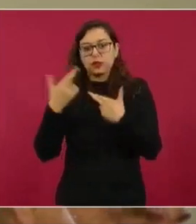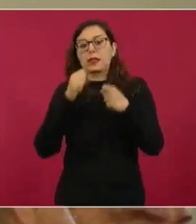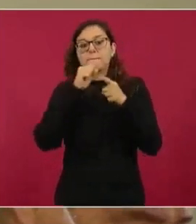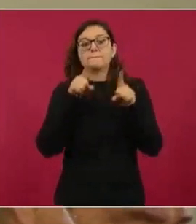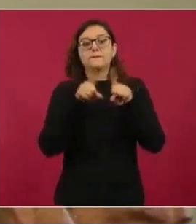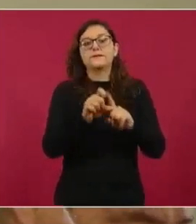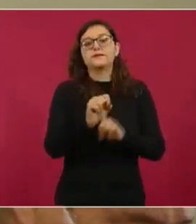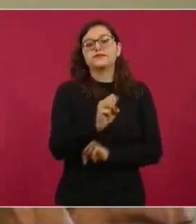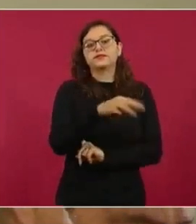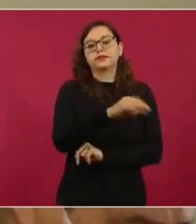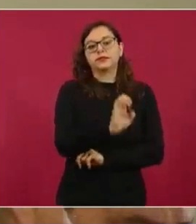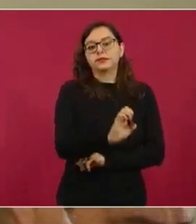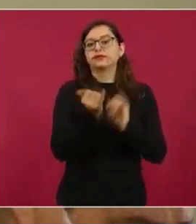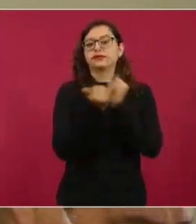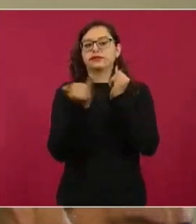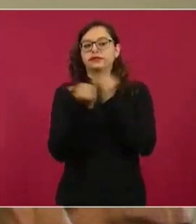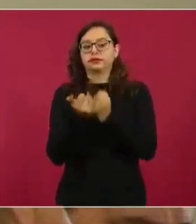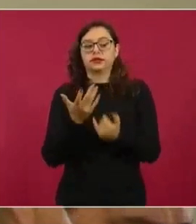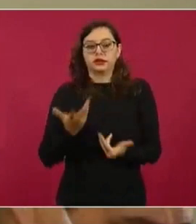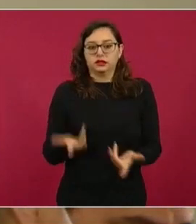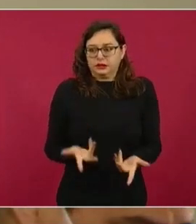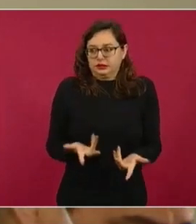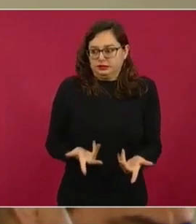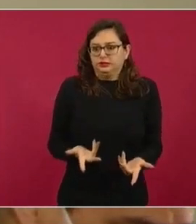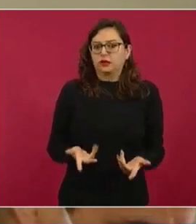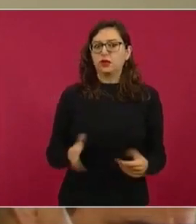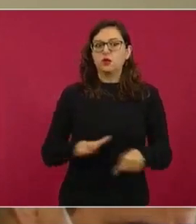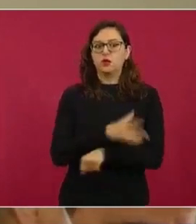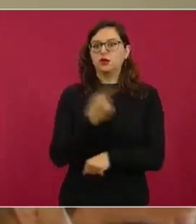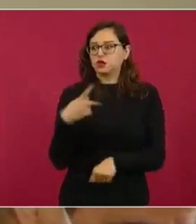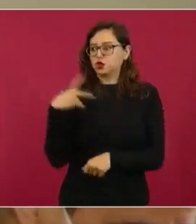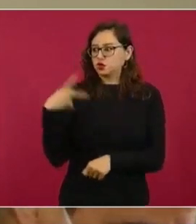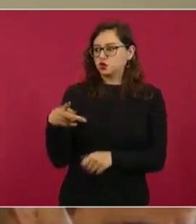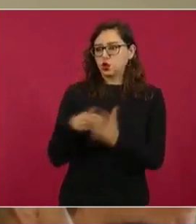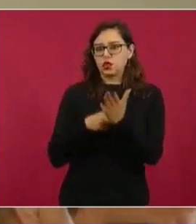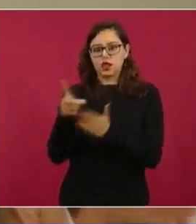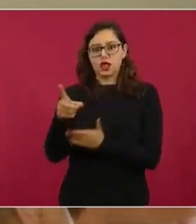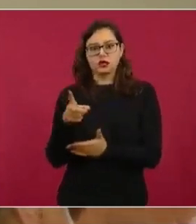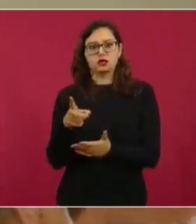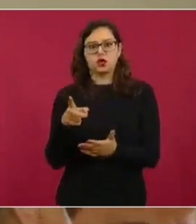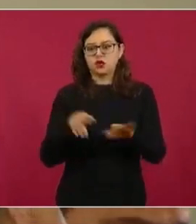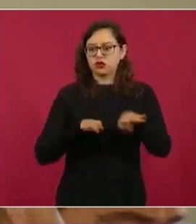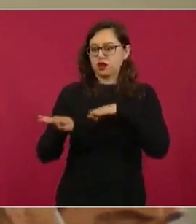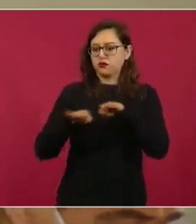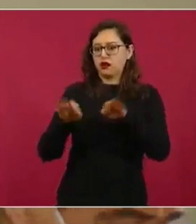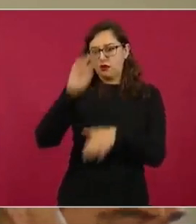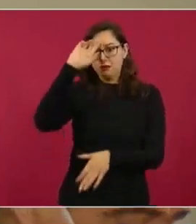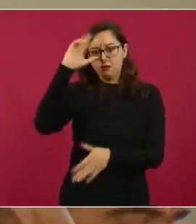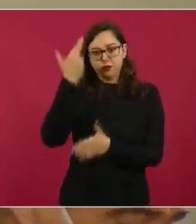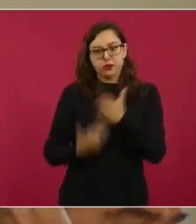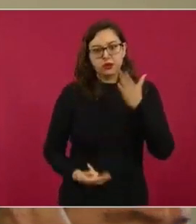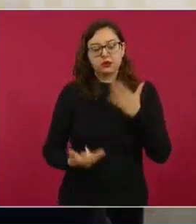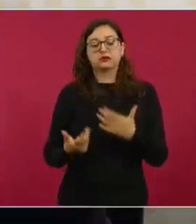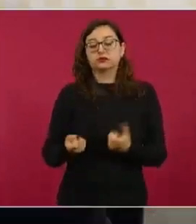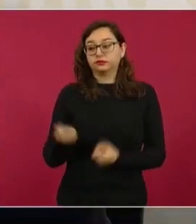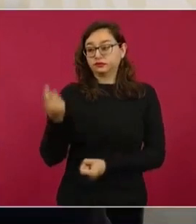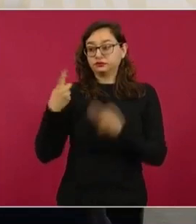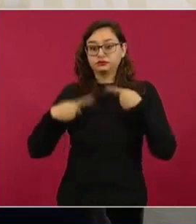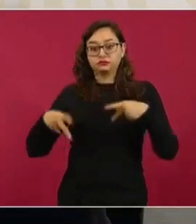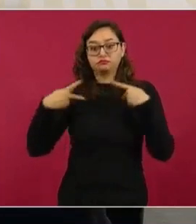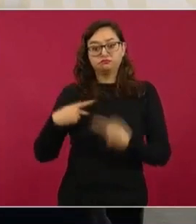esta justicia laboral de la violación, de la violentación con sus espacios de trabajo y, bueno, incluso de sus pensiones. Hay gente que